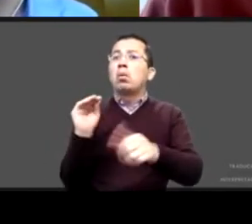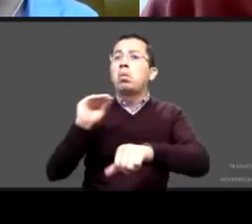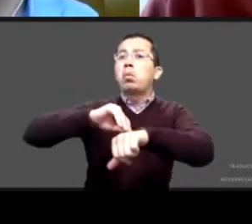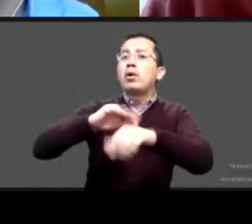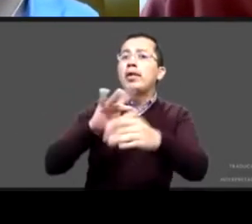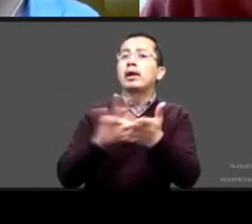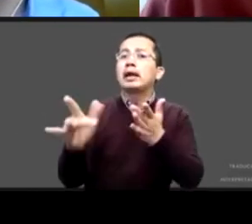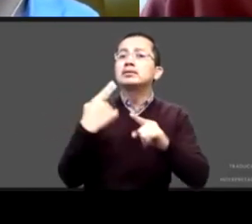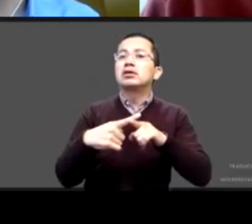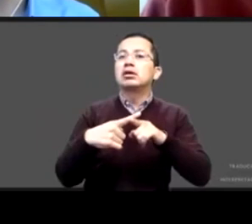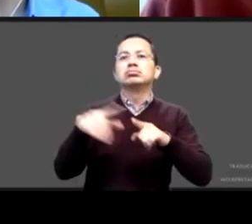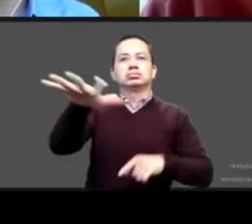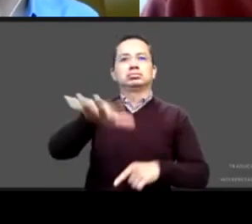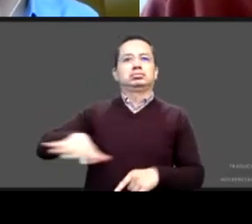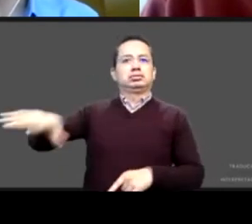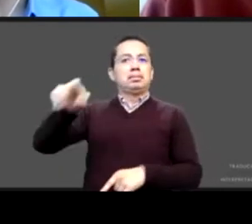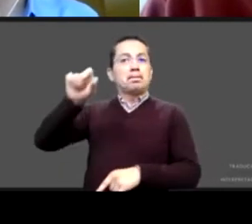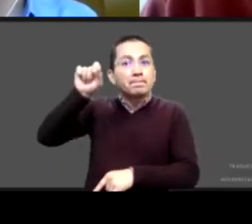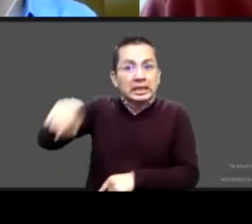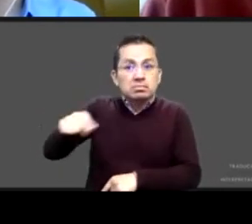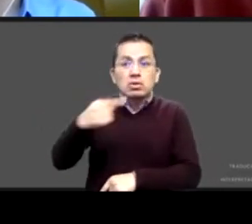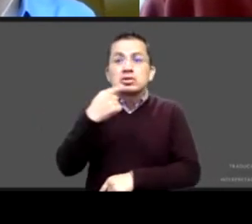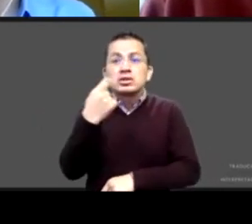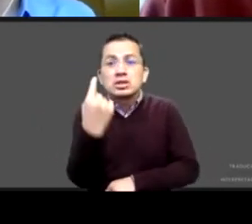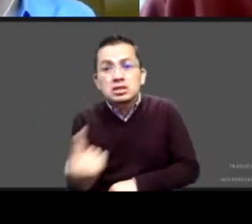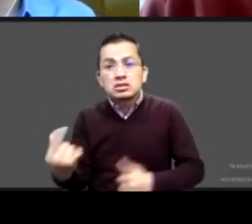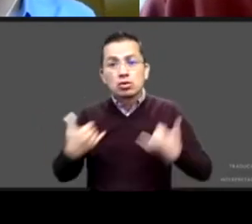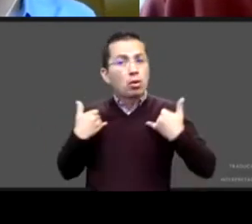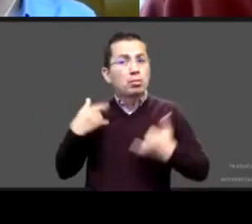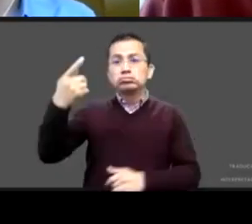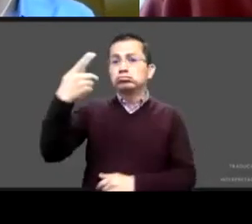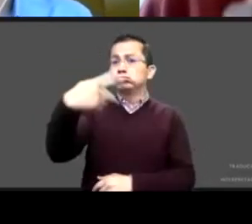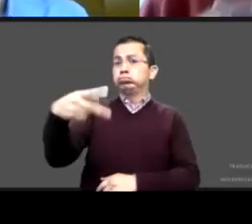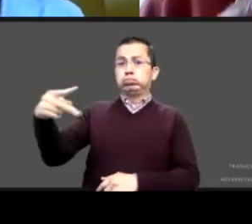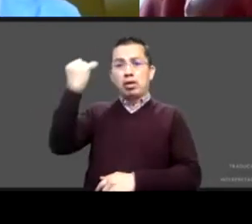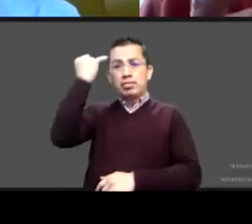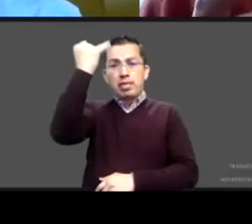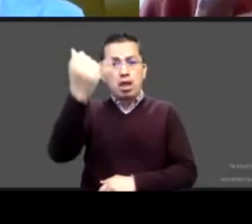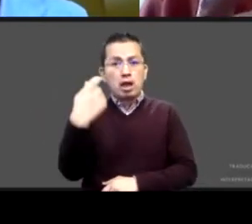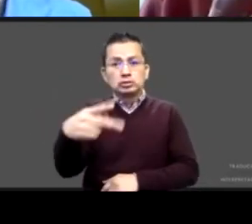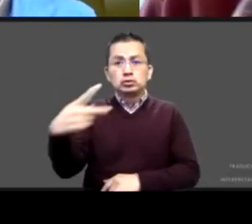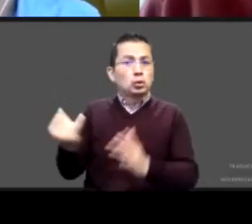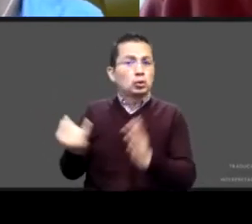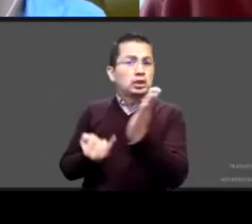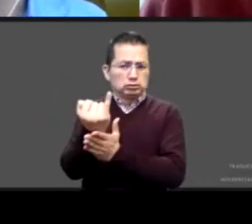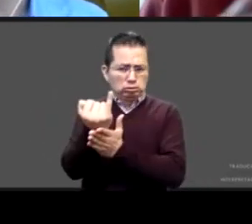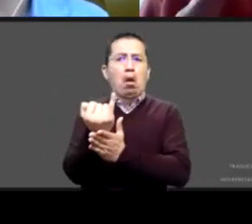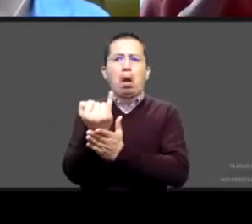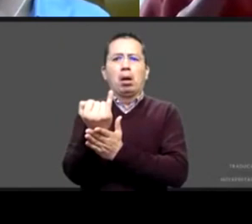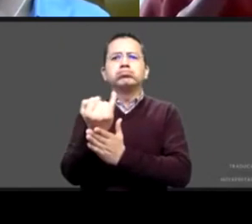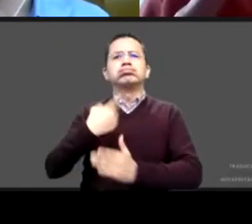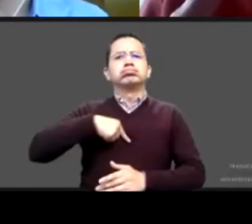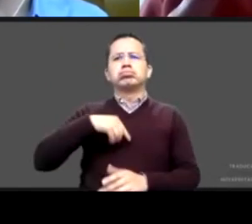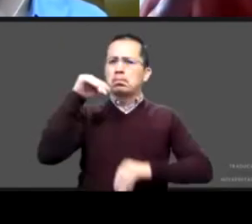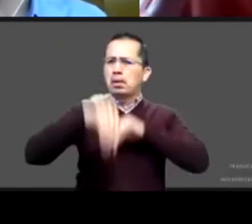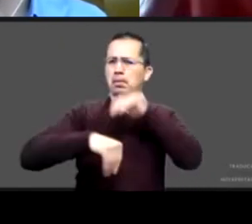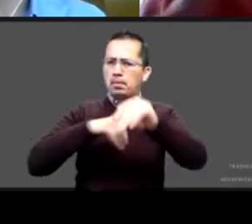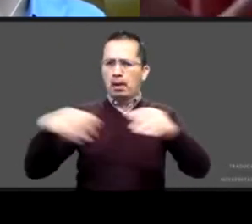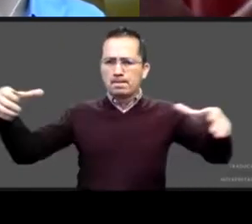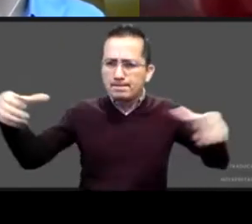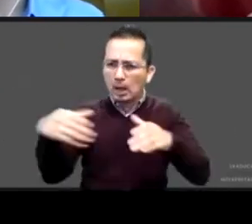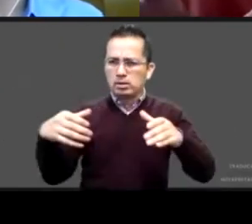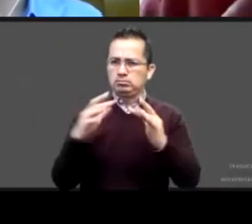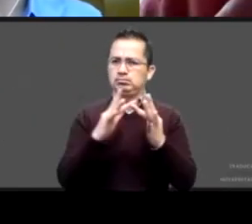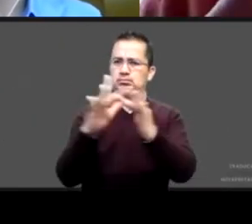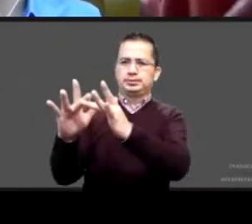Esto nos da la idea justamente de que estamos en un momento de construcción de una nueva